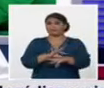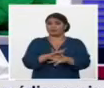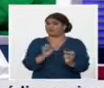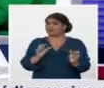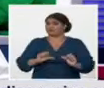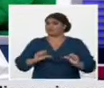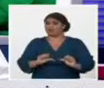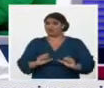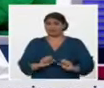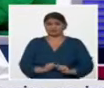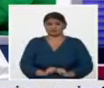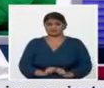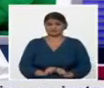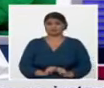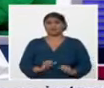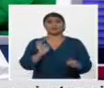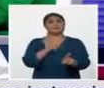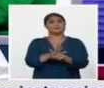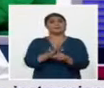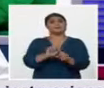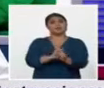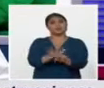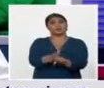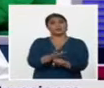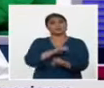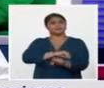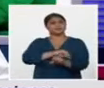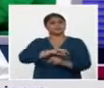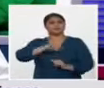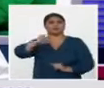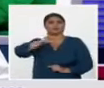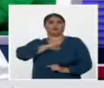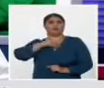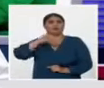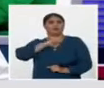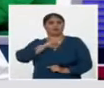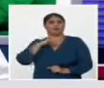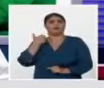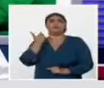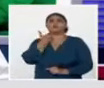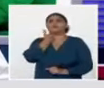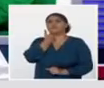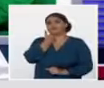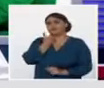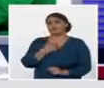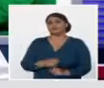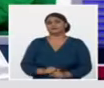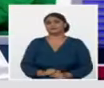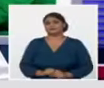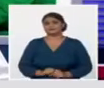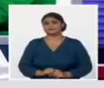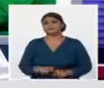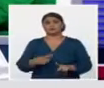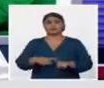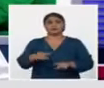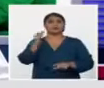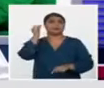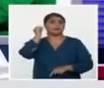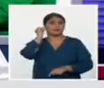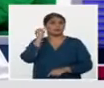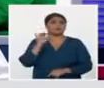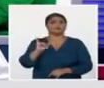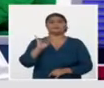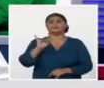que inicialmente lo que presentó fue tos y fiebre. Una paciente de 79 años del municipio